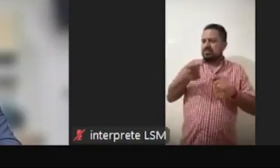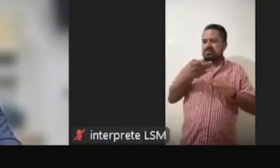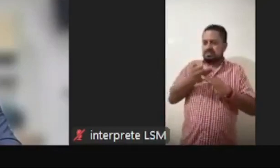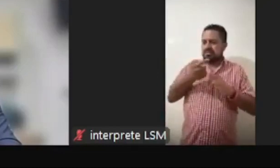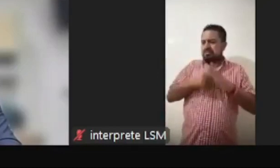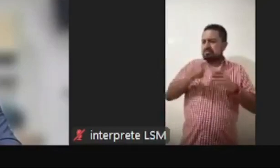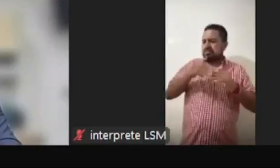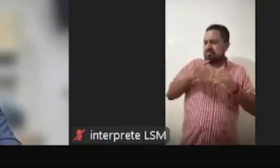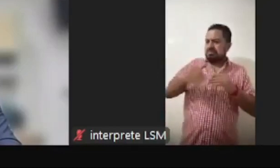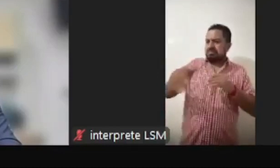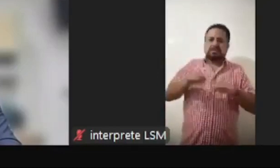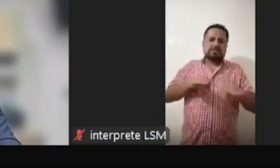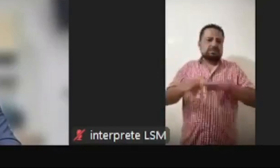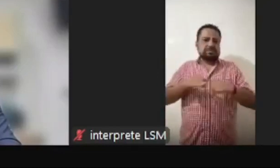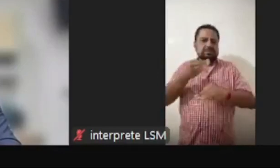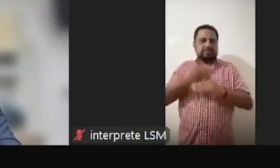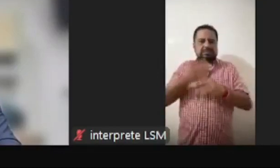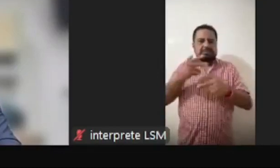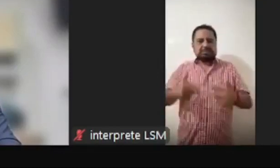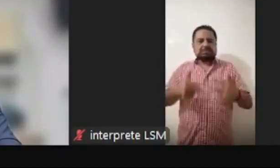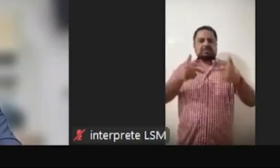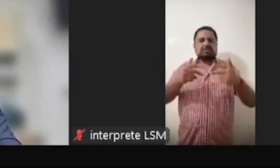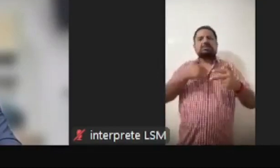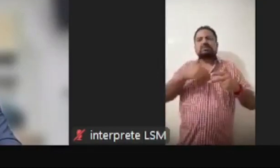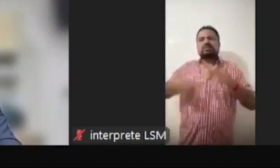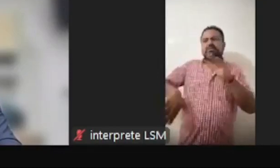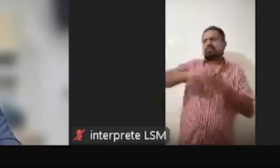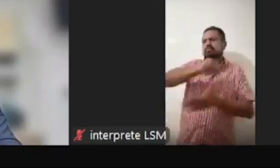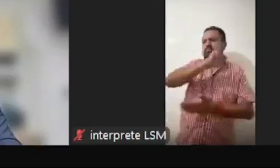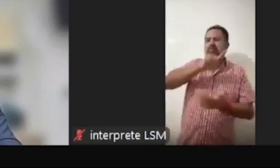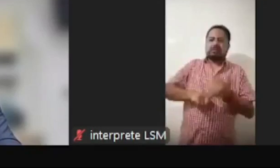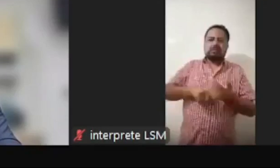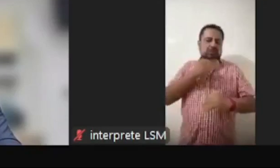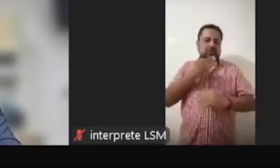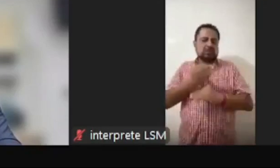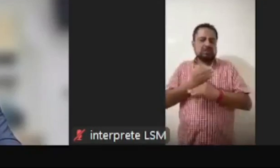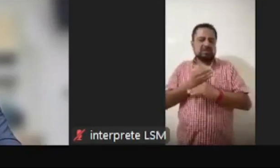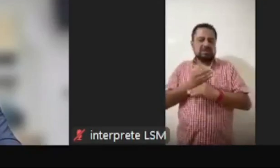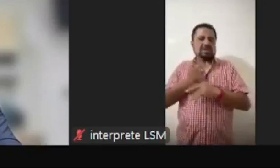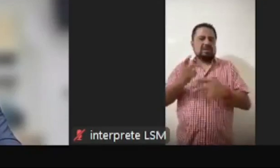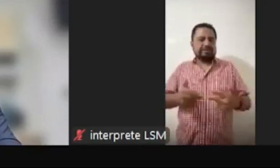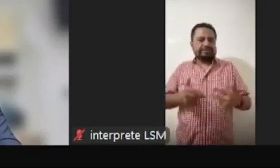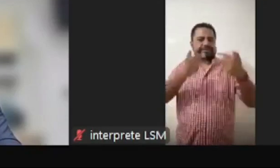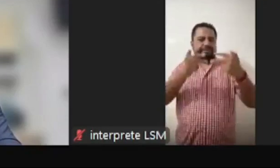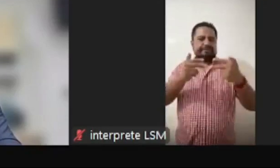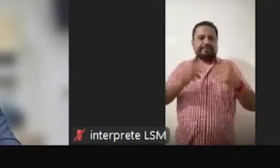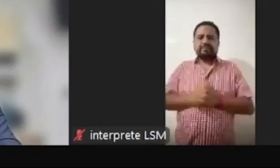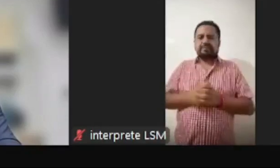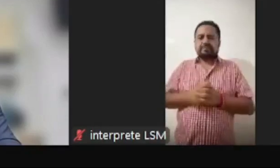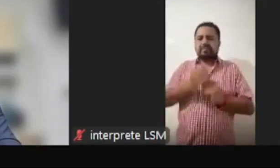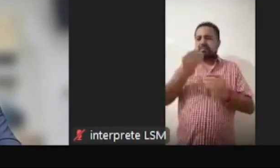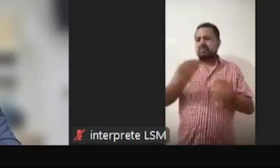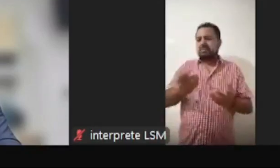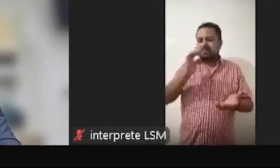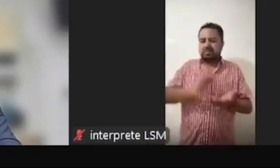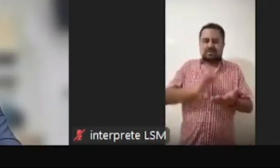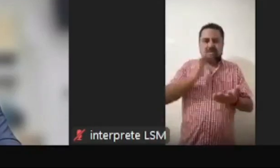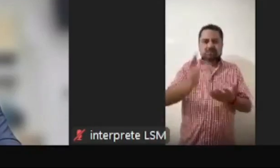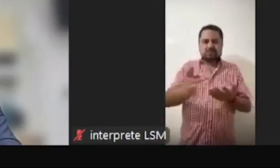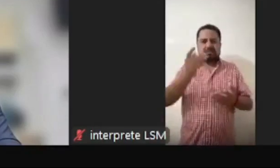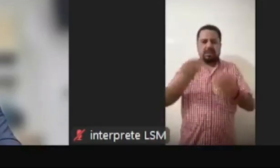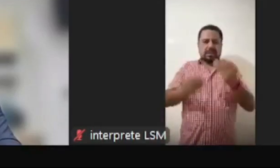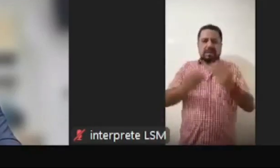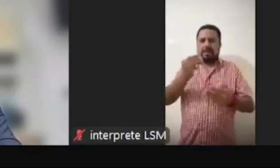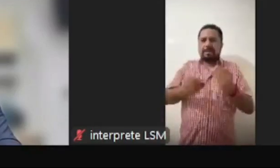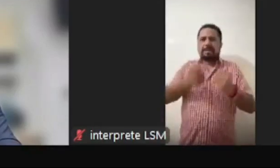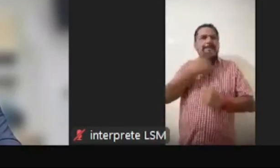los trabajos de esta sesión y procedo a retirarme de esta aula. Muchas gracias, magistradas,